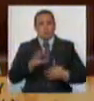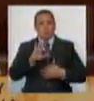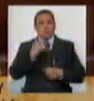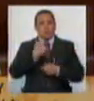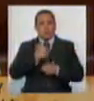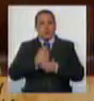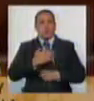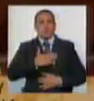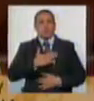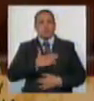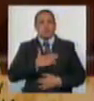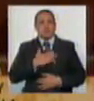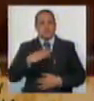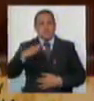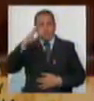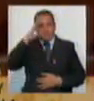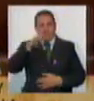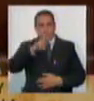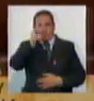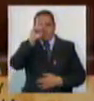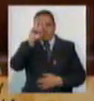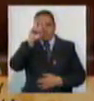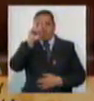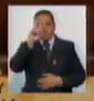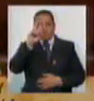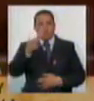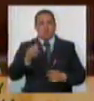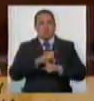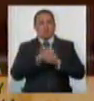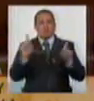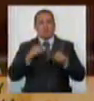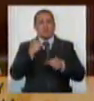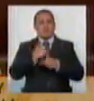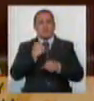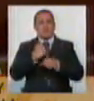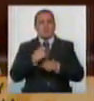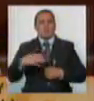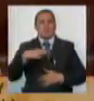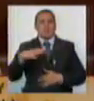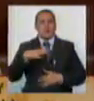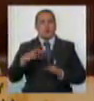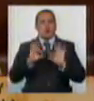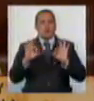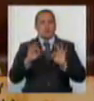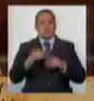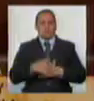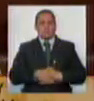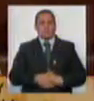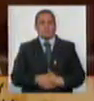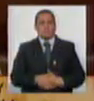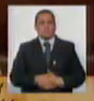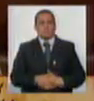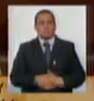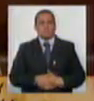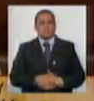funciones propias de la Policía Nacional del Perú y no en trabajos privados o particulares.